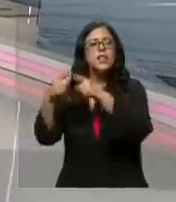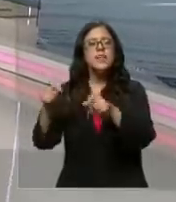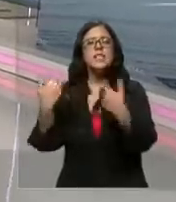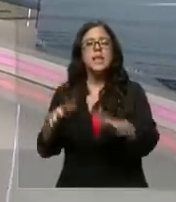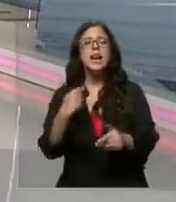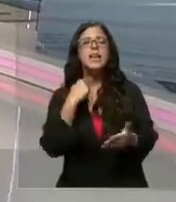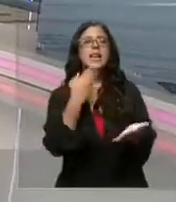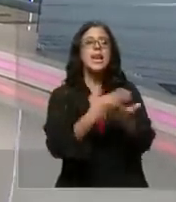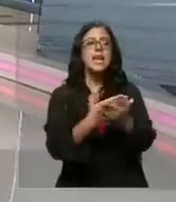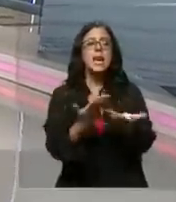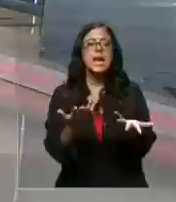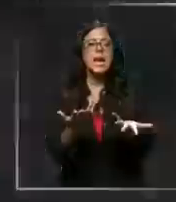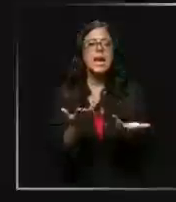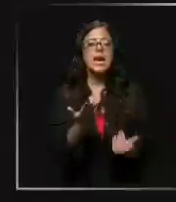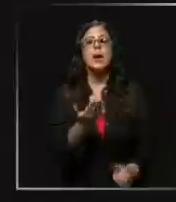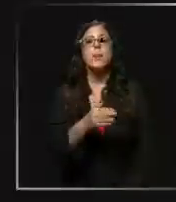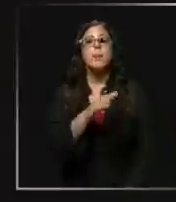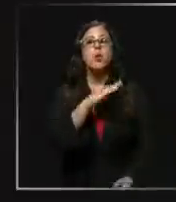contra